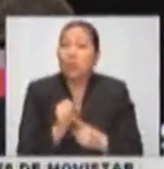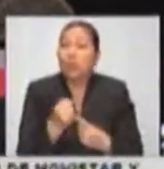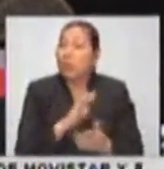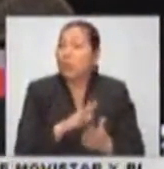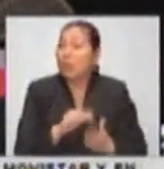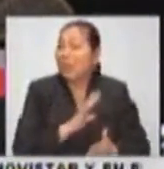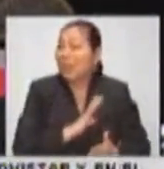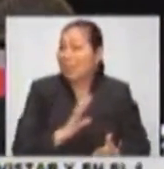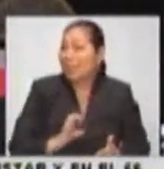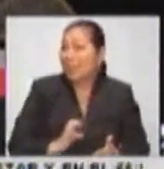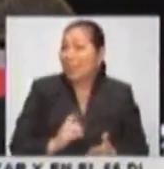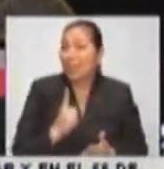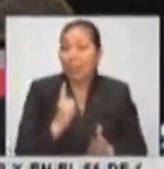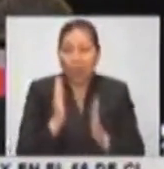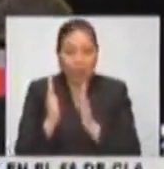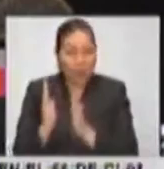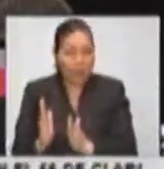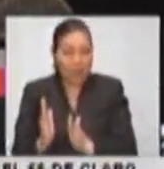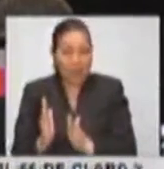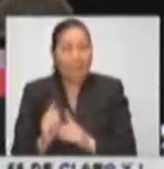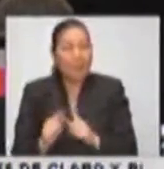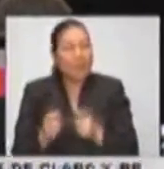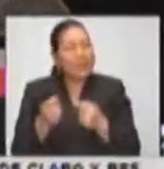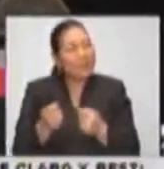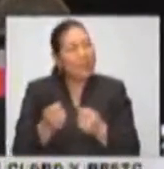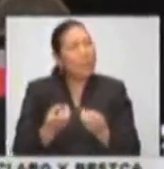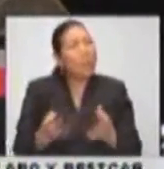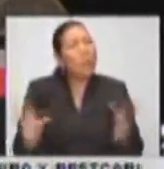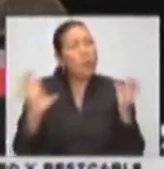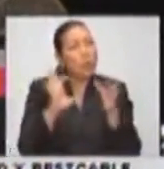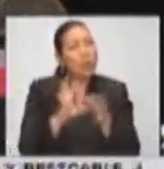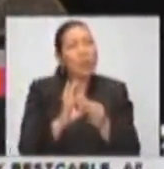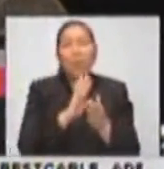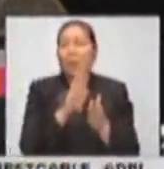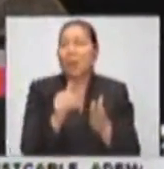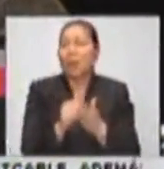Estado, no es solamente de un lado. Pero esto, yo insisto, está muy unido